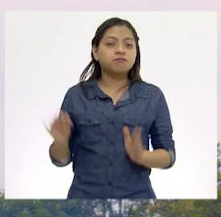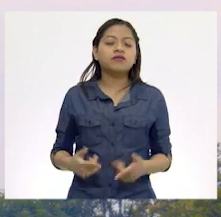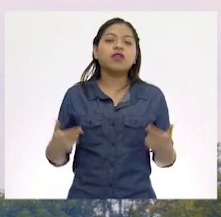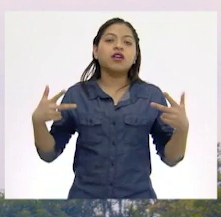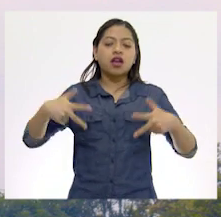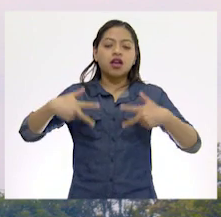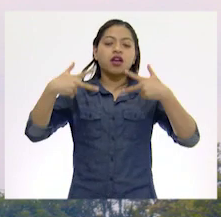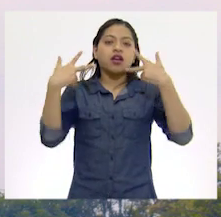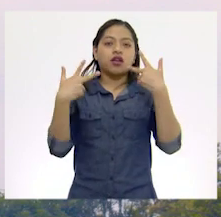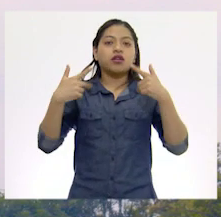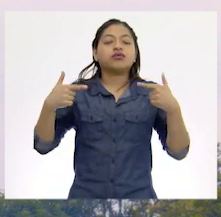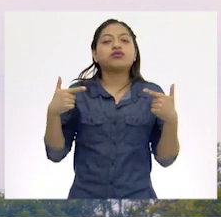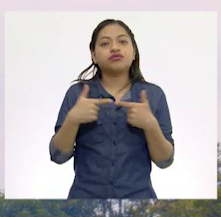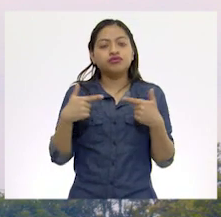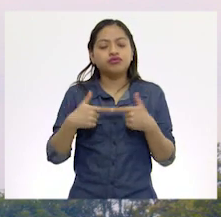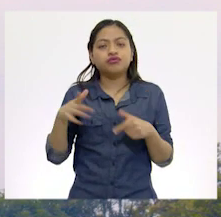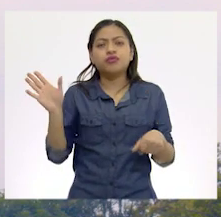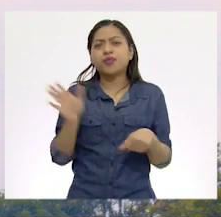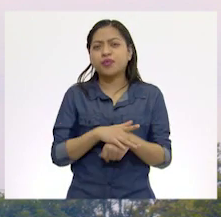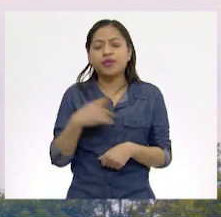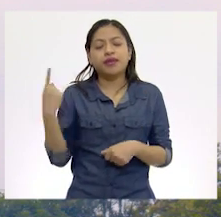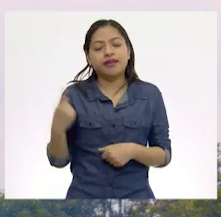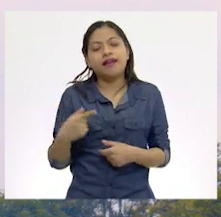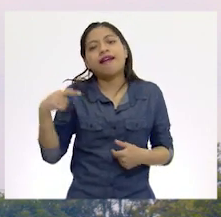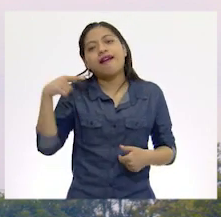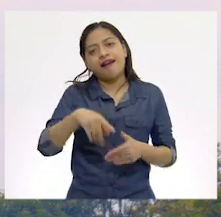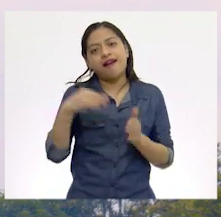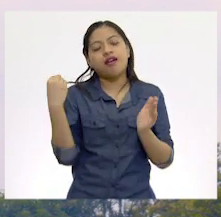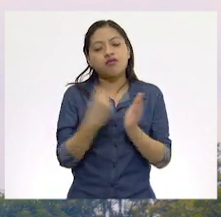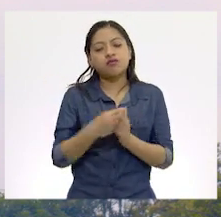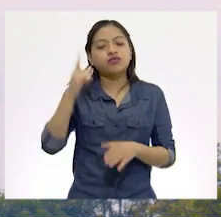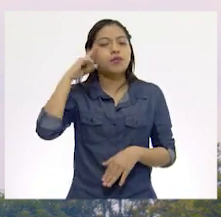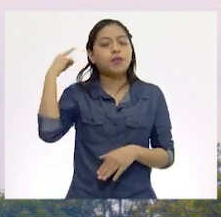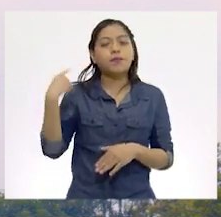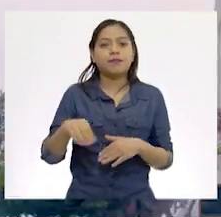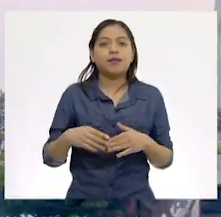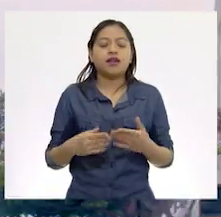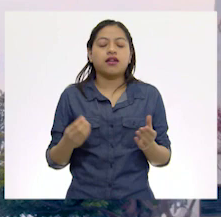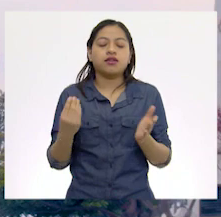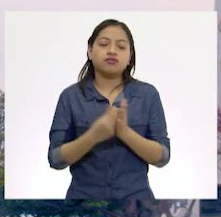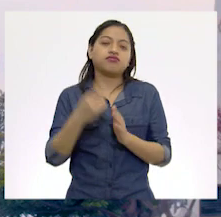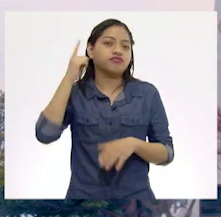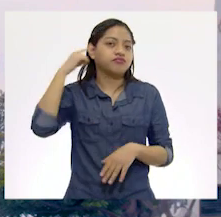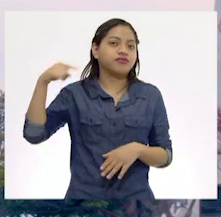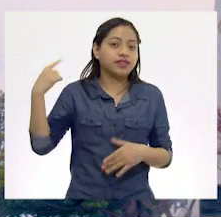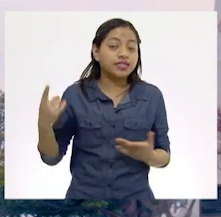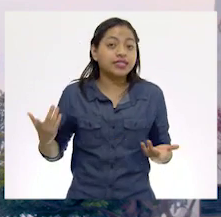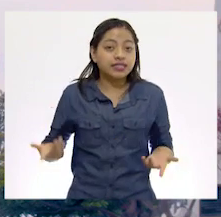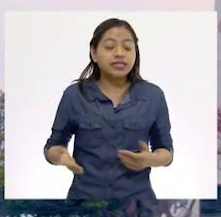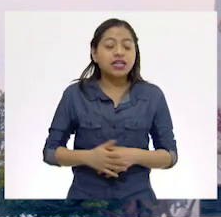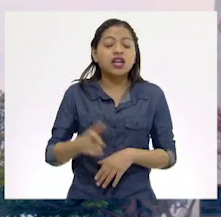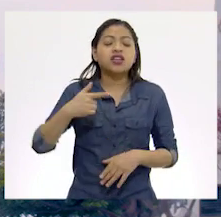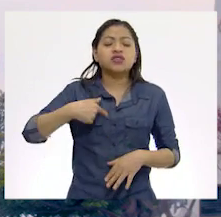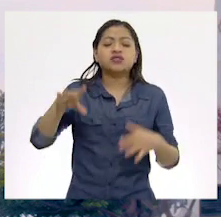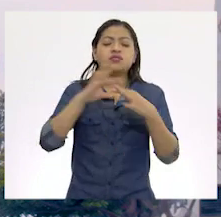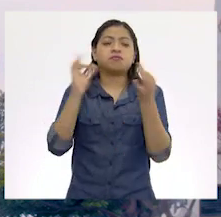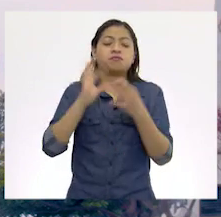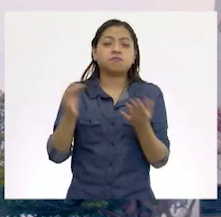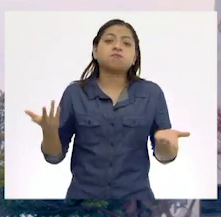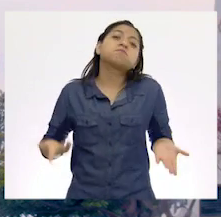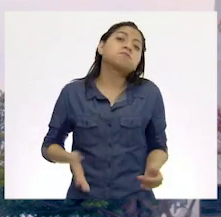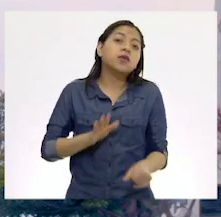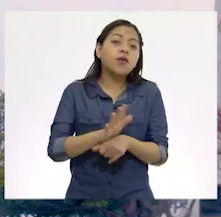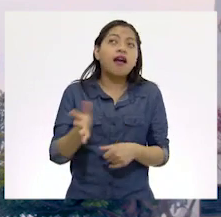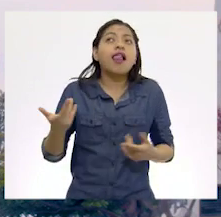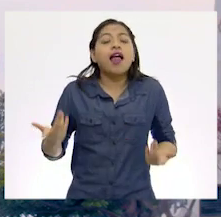porque es como una página especialmente para las clases y se facilita. Pues yo les digo que se esfuercen,